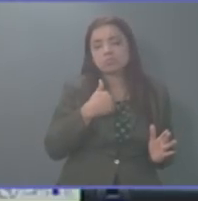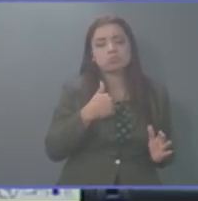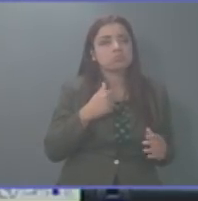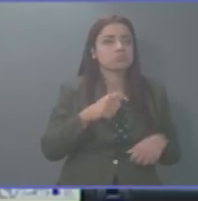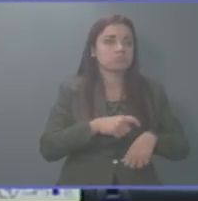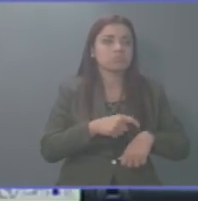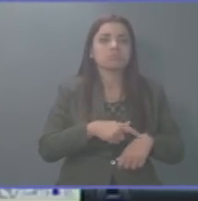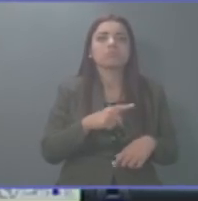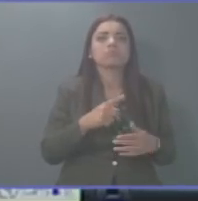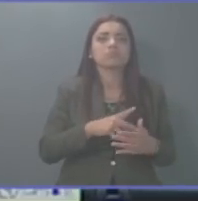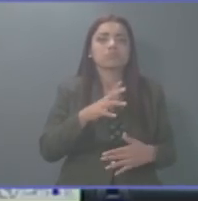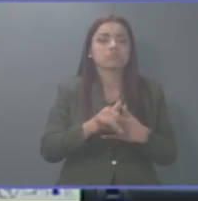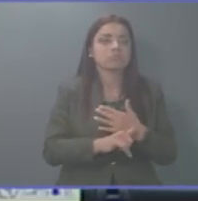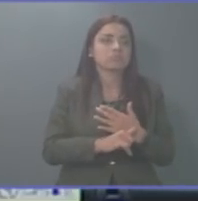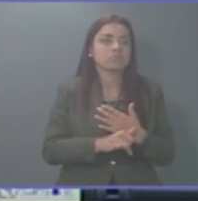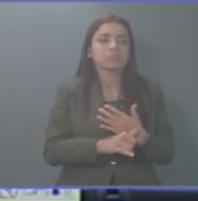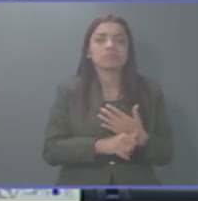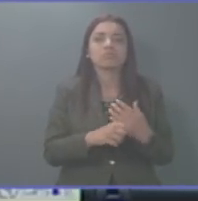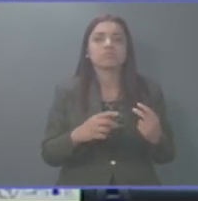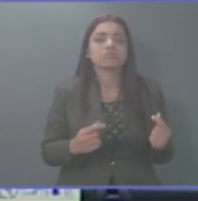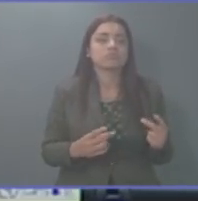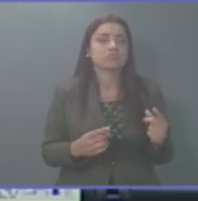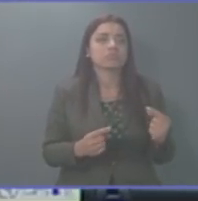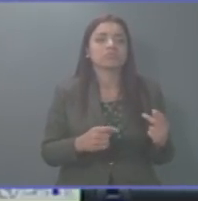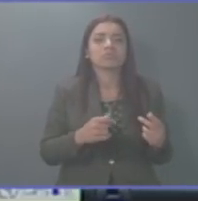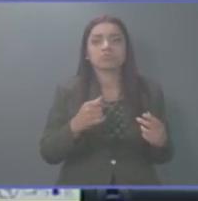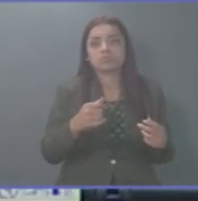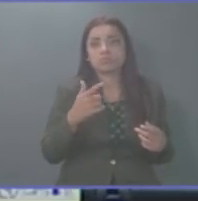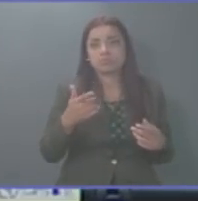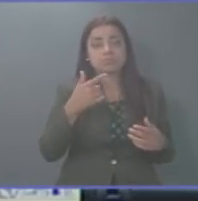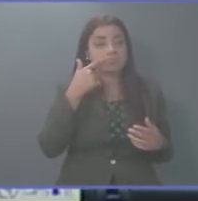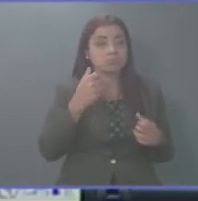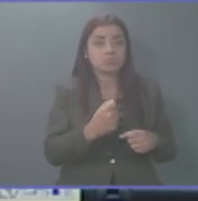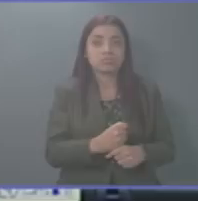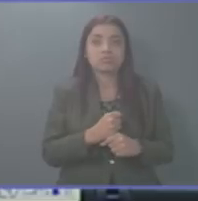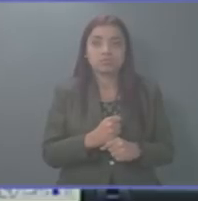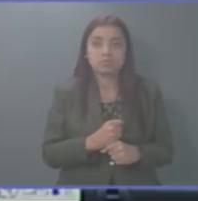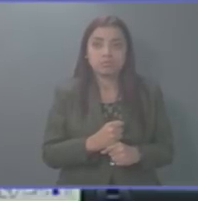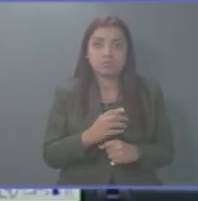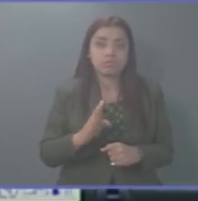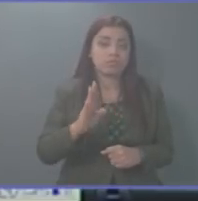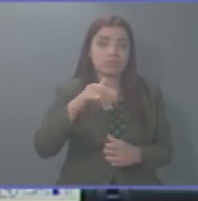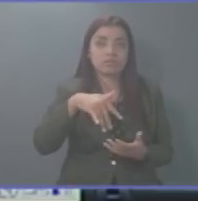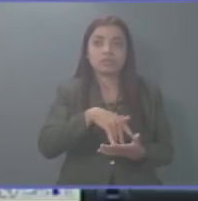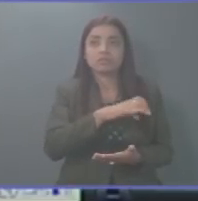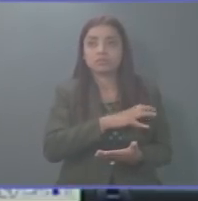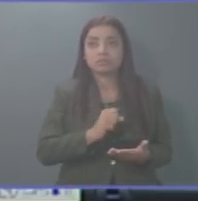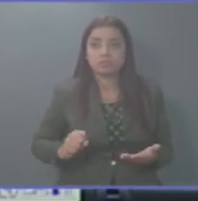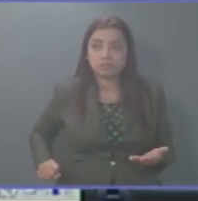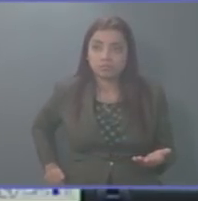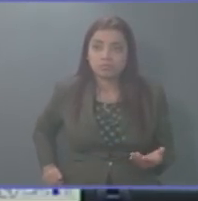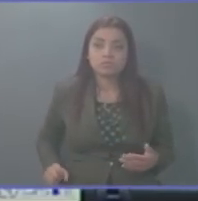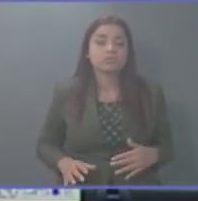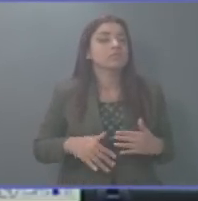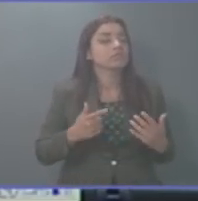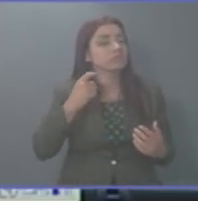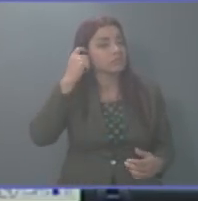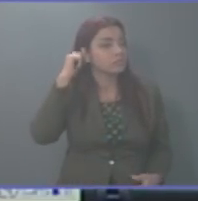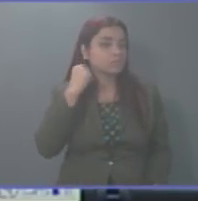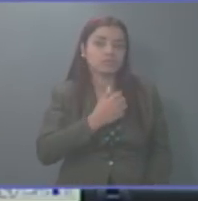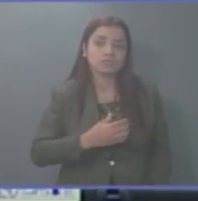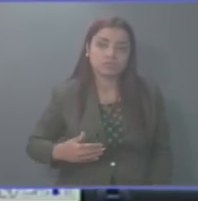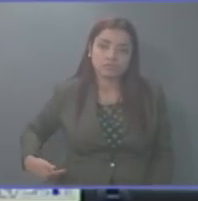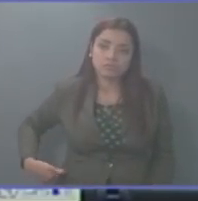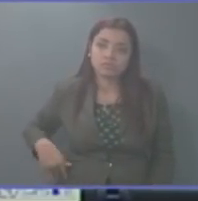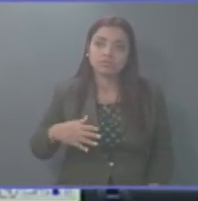un proyecto que vaya en función de agilizar el voto y garantizar el voto para los salvadoreños en el exterior. Así que, presidente,